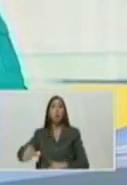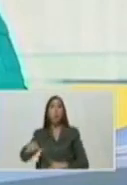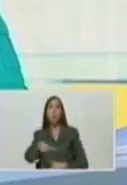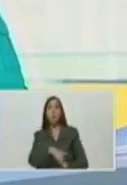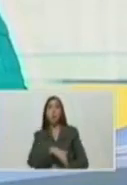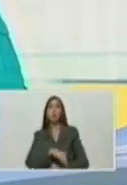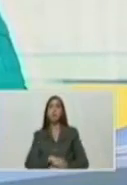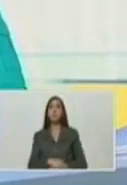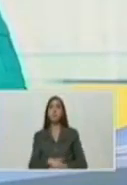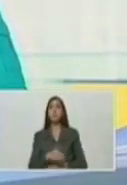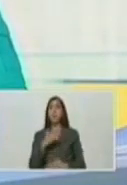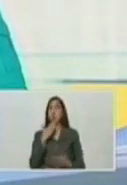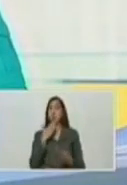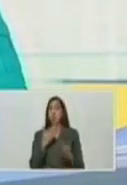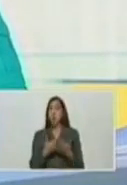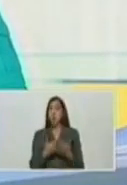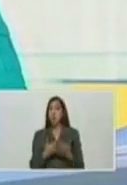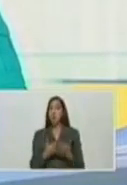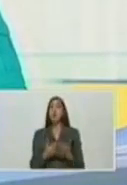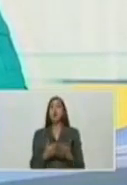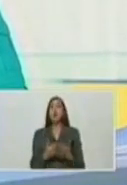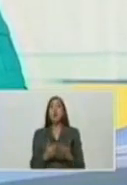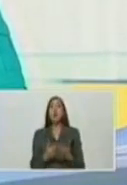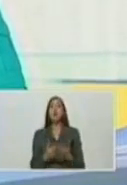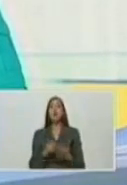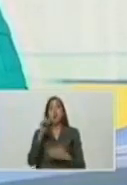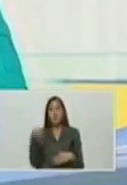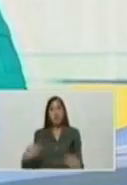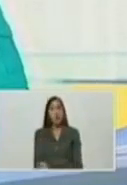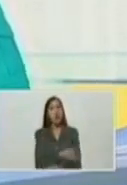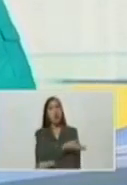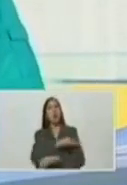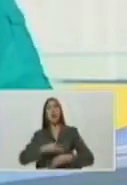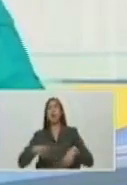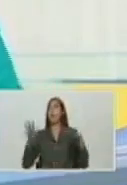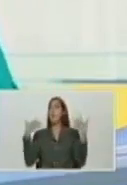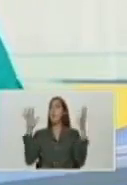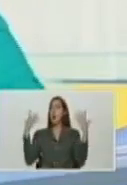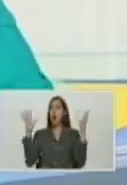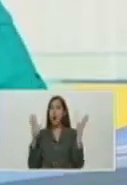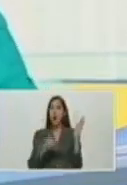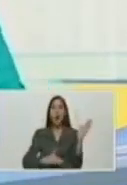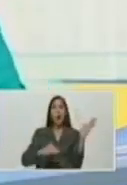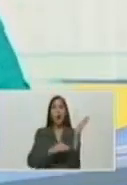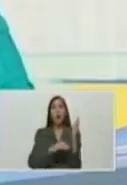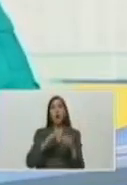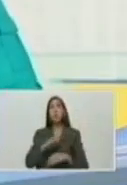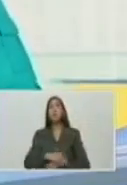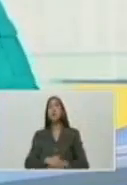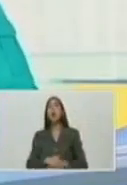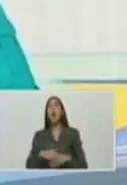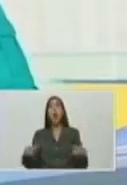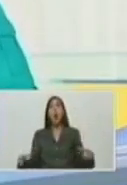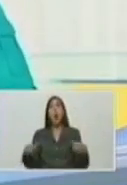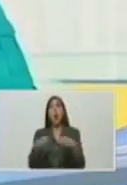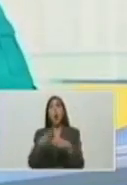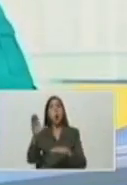Le doy las gracias a Cardenales del Éxito. Un aplauso a Cardenales del Éxito con esta